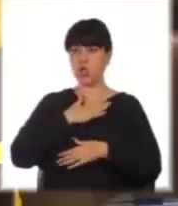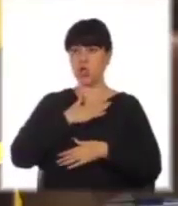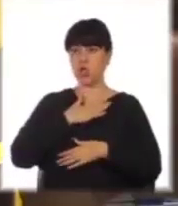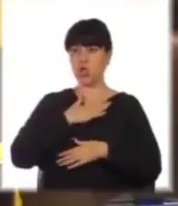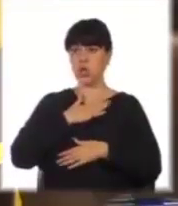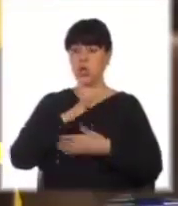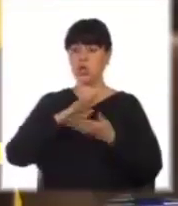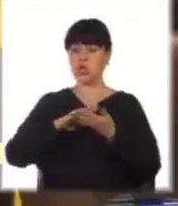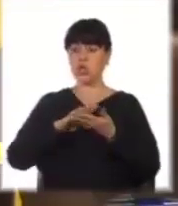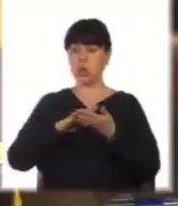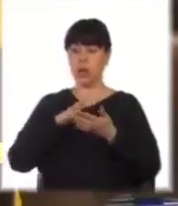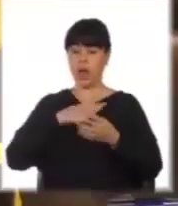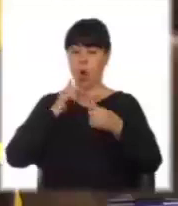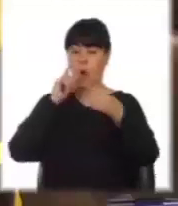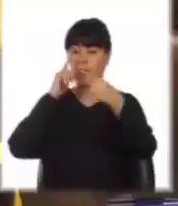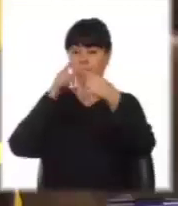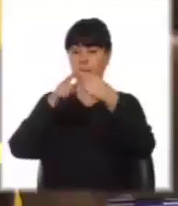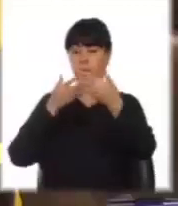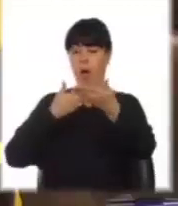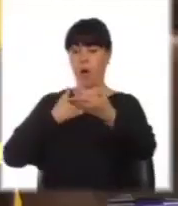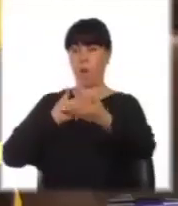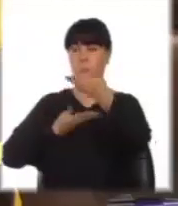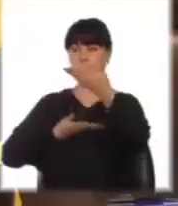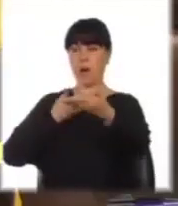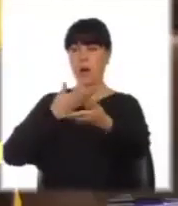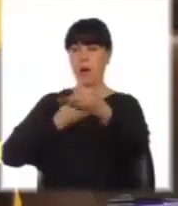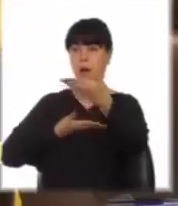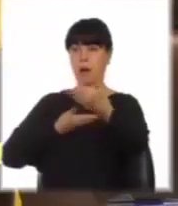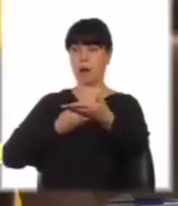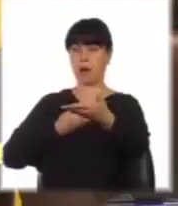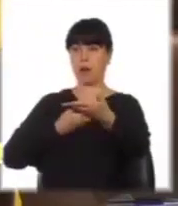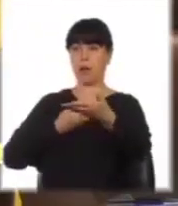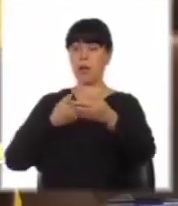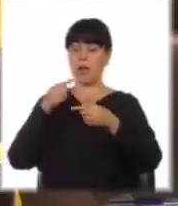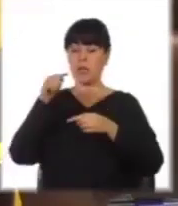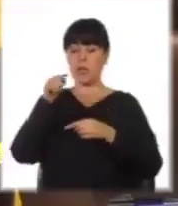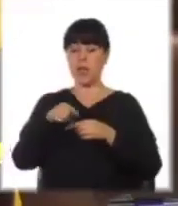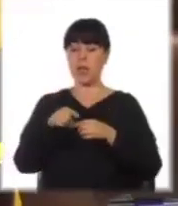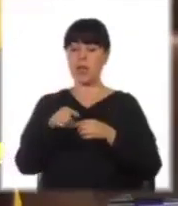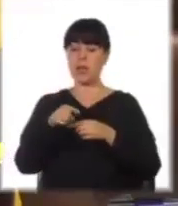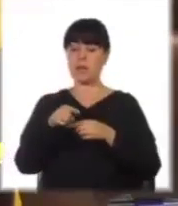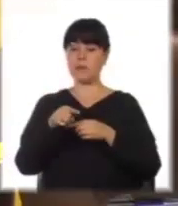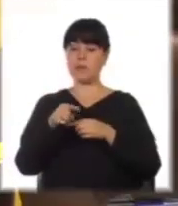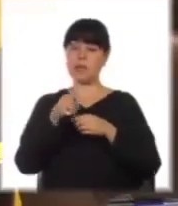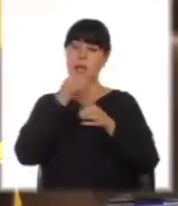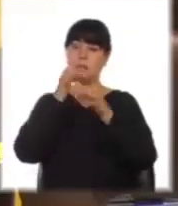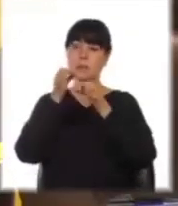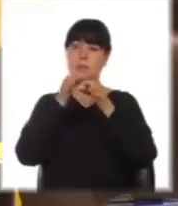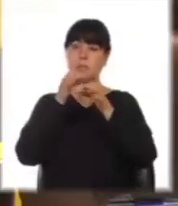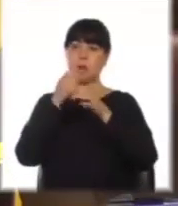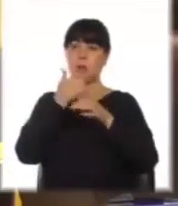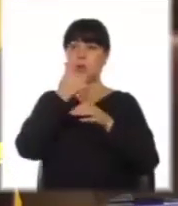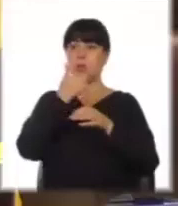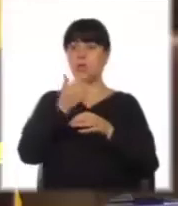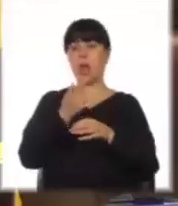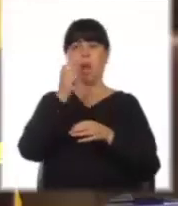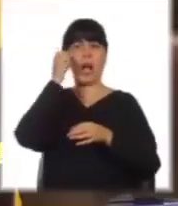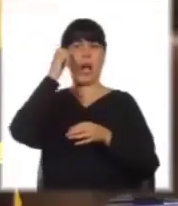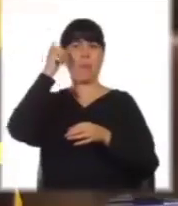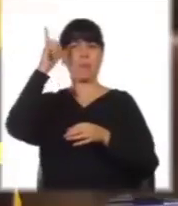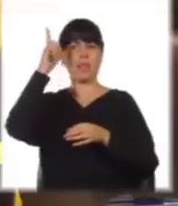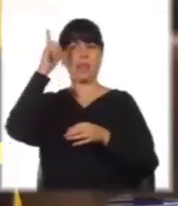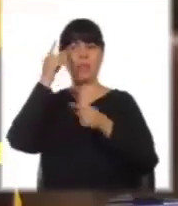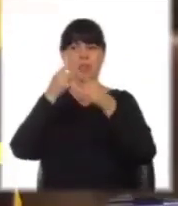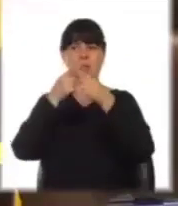de referencia de comparación. De ahí es que surgen algunas expresiones como personas con